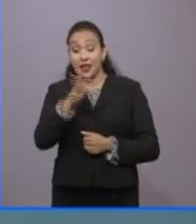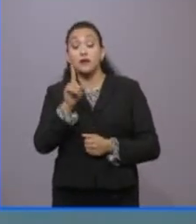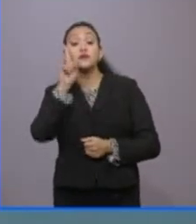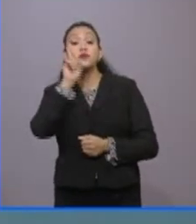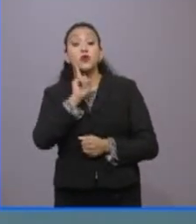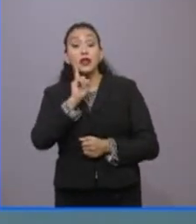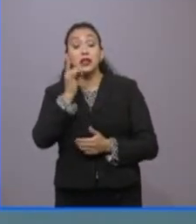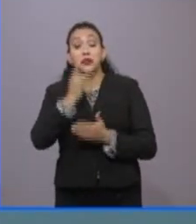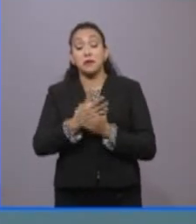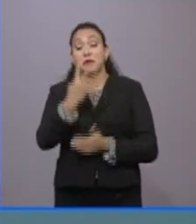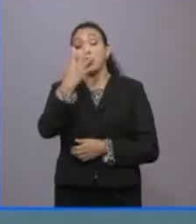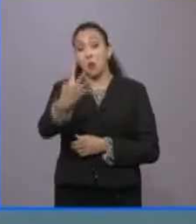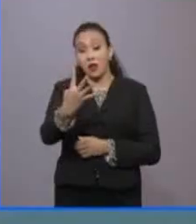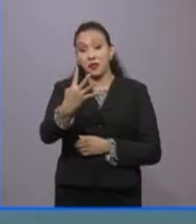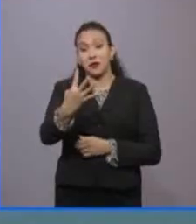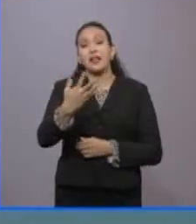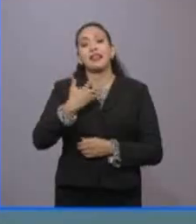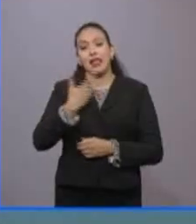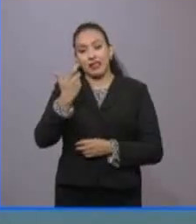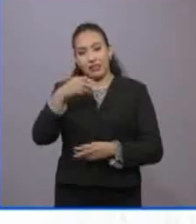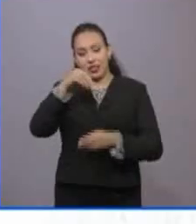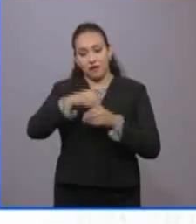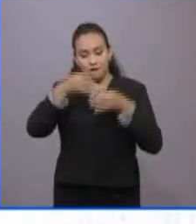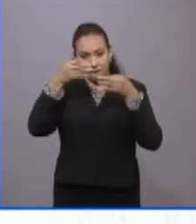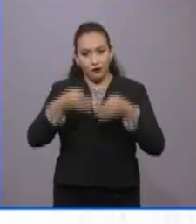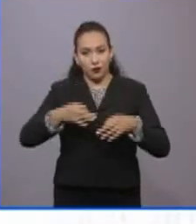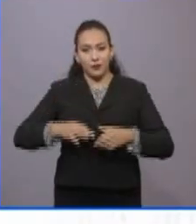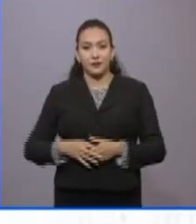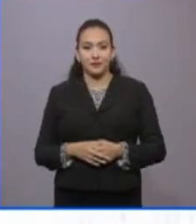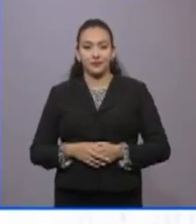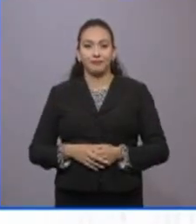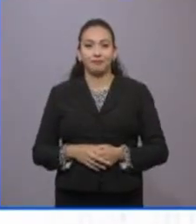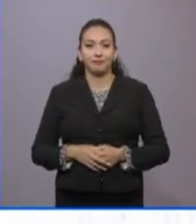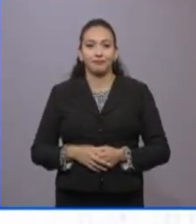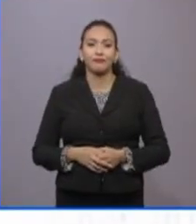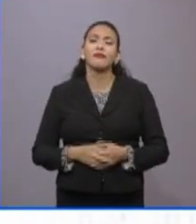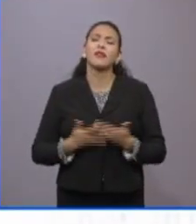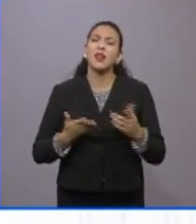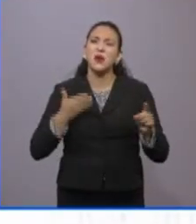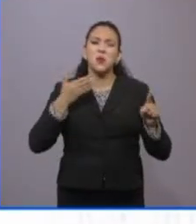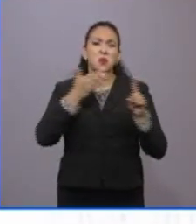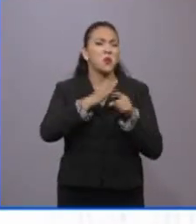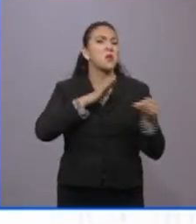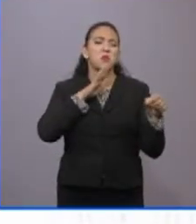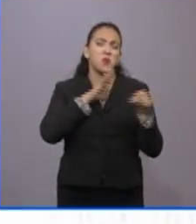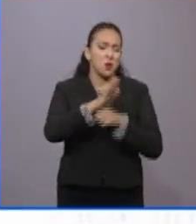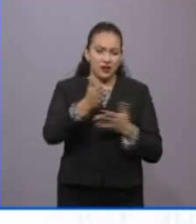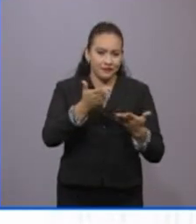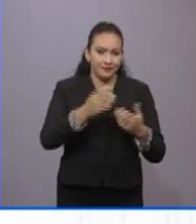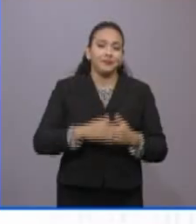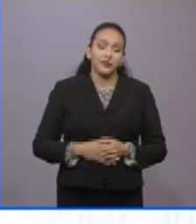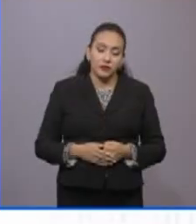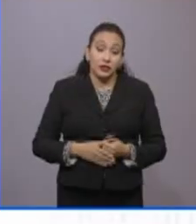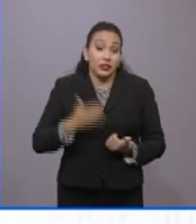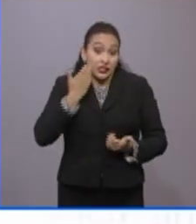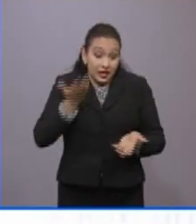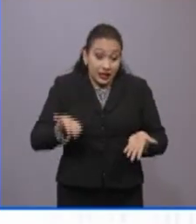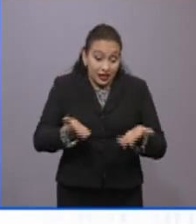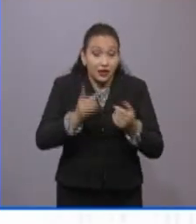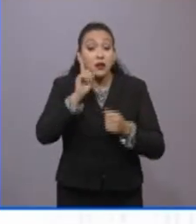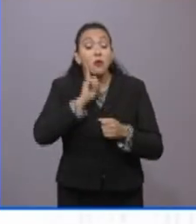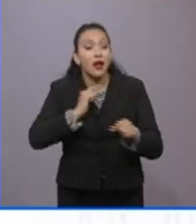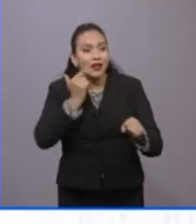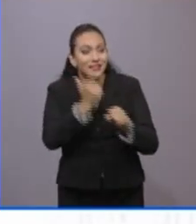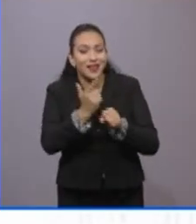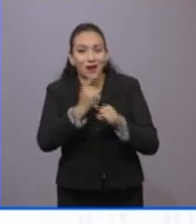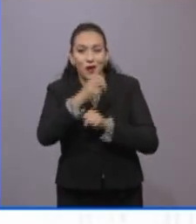mujeres, solo 4 cuentan con el ahorro formal. Se mencionó que uno de los objetivos principales es que las mujeres aprendan a